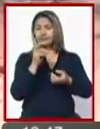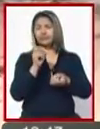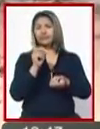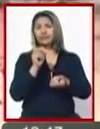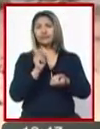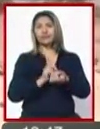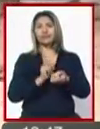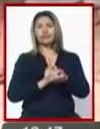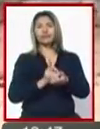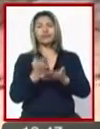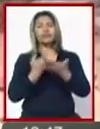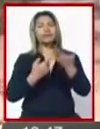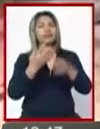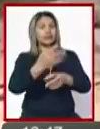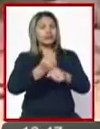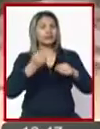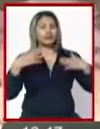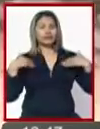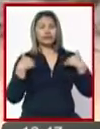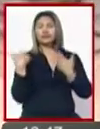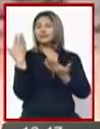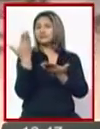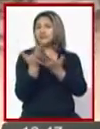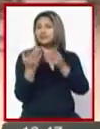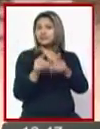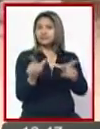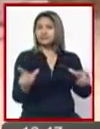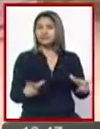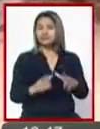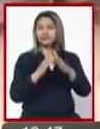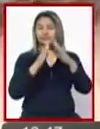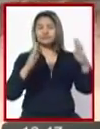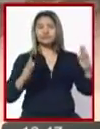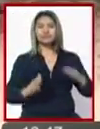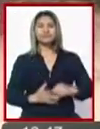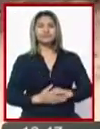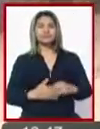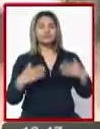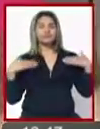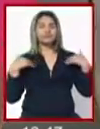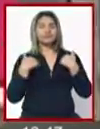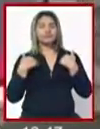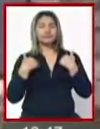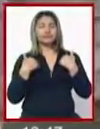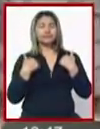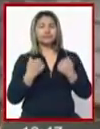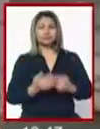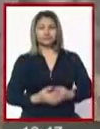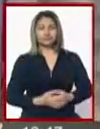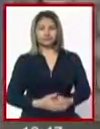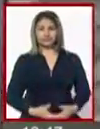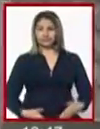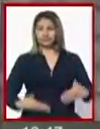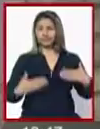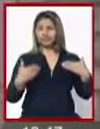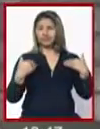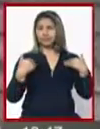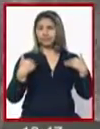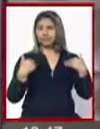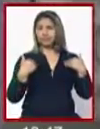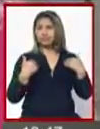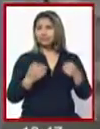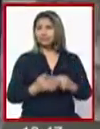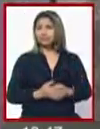doctora de lo que es la rescatista de animales que han llegado hasta este domicilio donde el animalito viviría su propietaria.